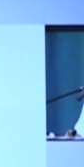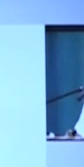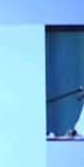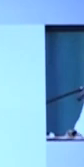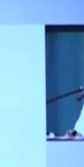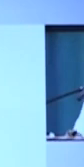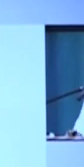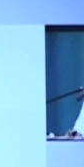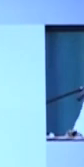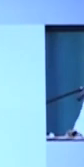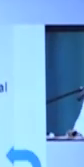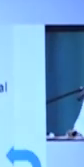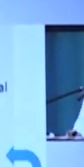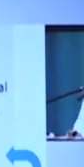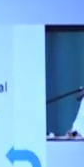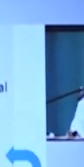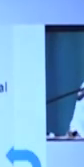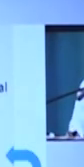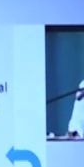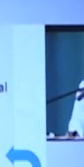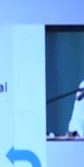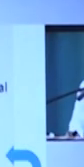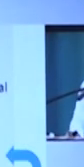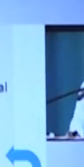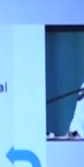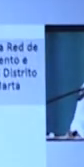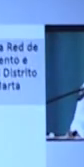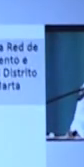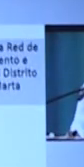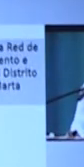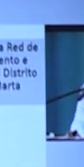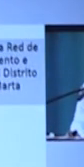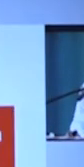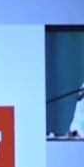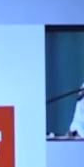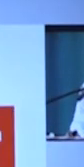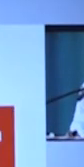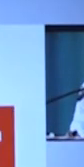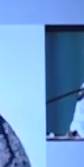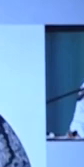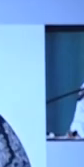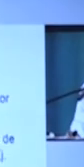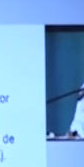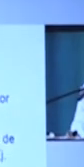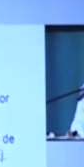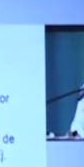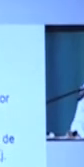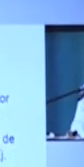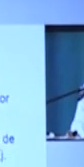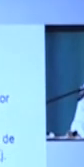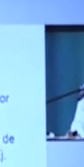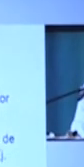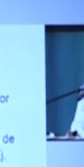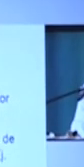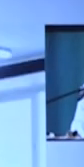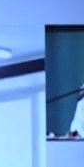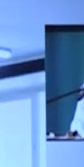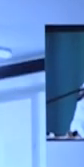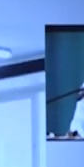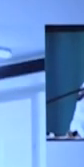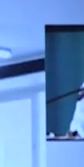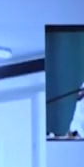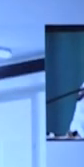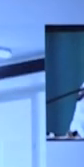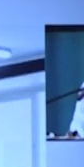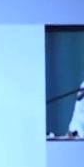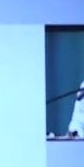Marta el tema de fortalecimiento bueno no vamos a empar explicar ya lo mencioné rápidamente eh sostenibilidad